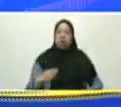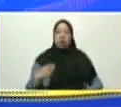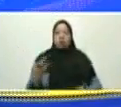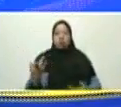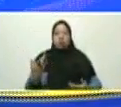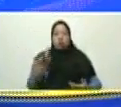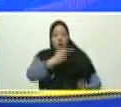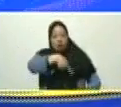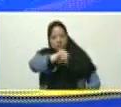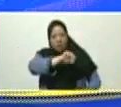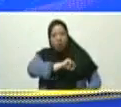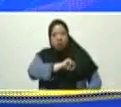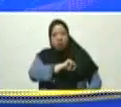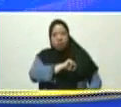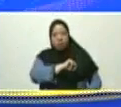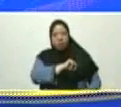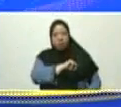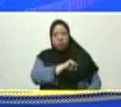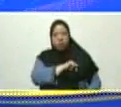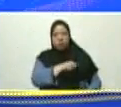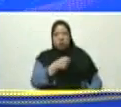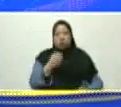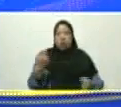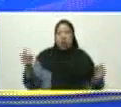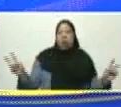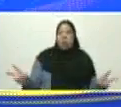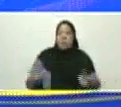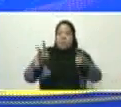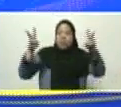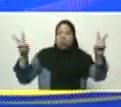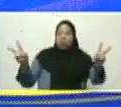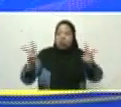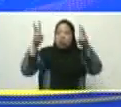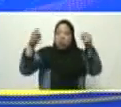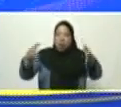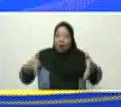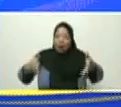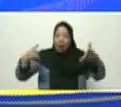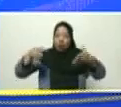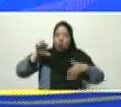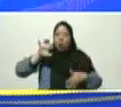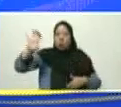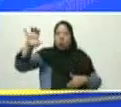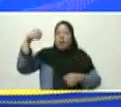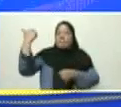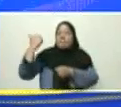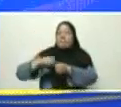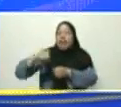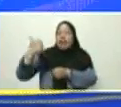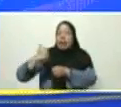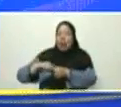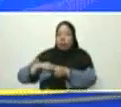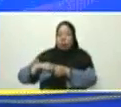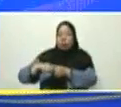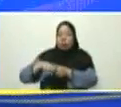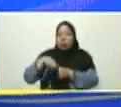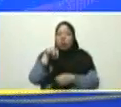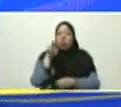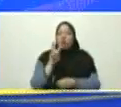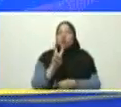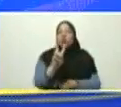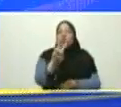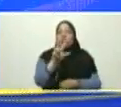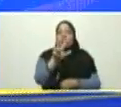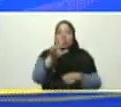del Imperio Español, de la gran victoria de los patriotas en el lago de Maracaibo, a